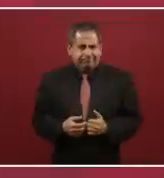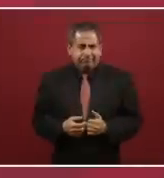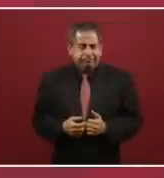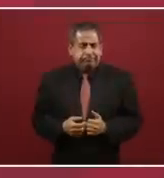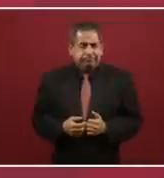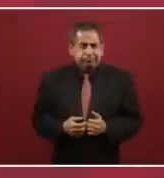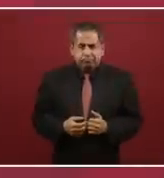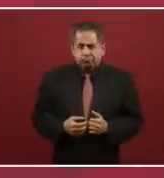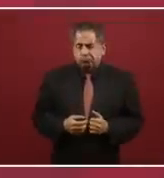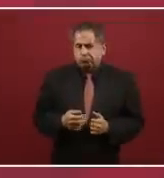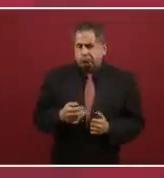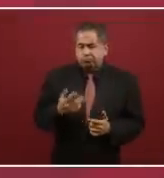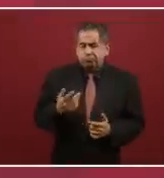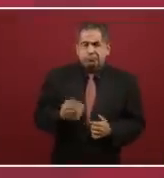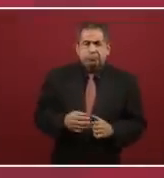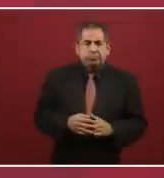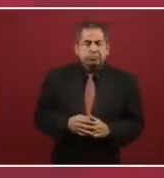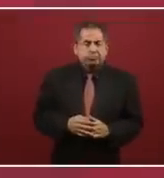muy